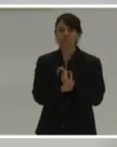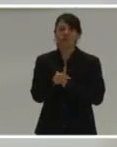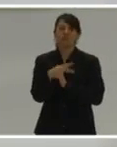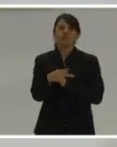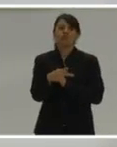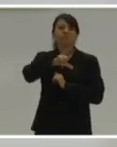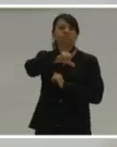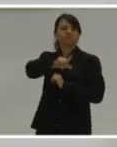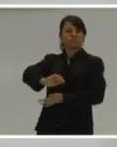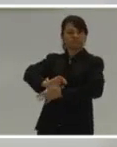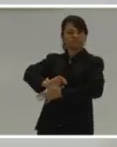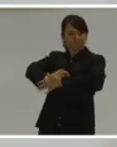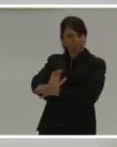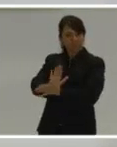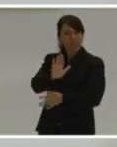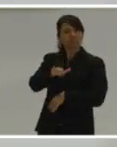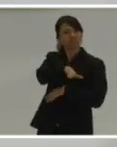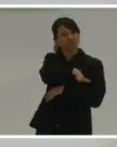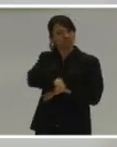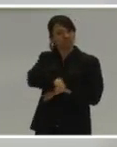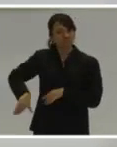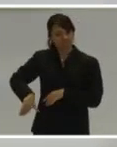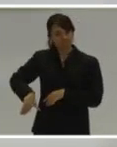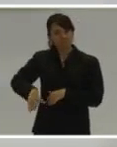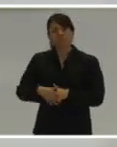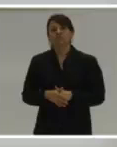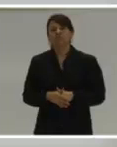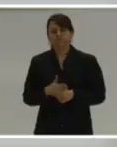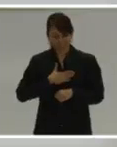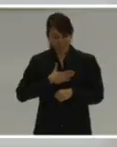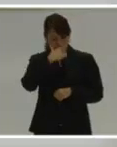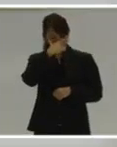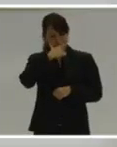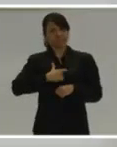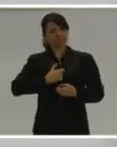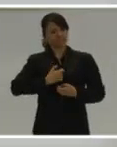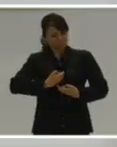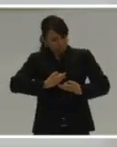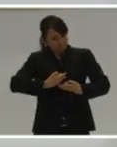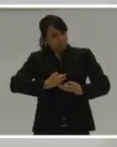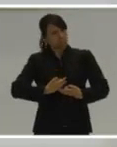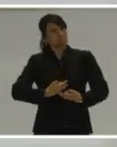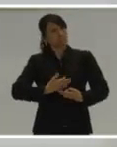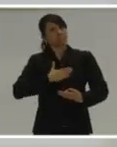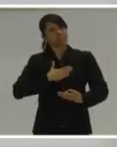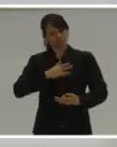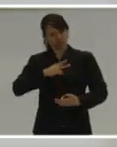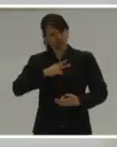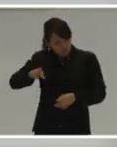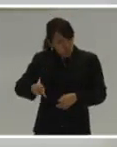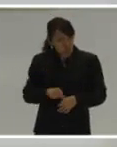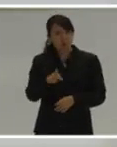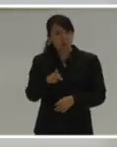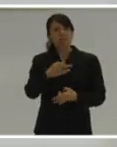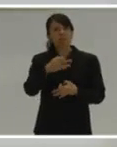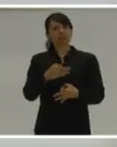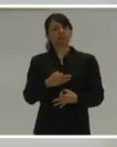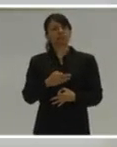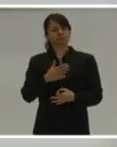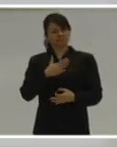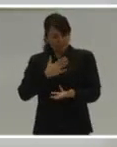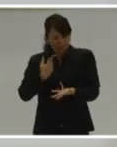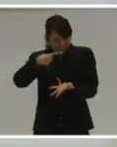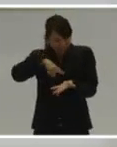aminoramiento, ¿sí? Nuestra dignidad como pueblos, naciones